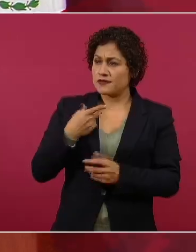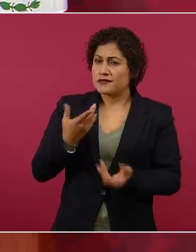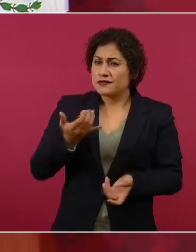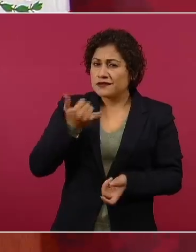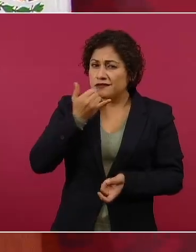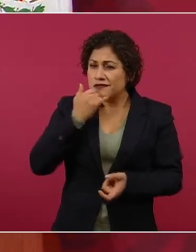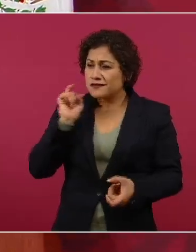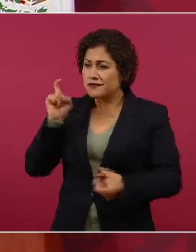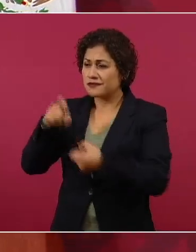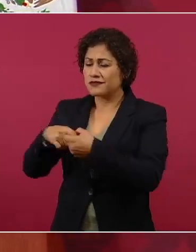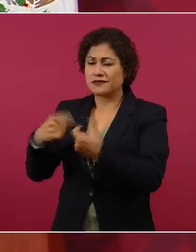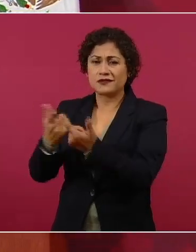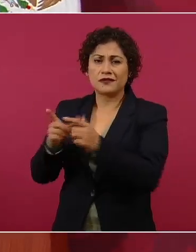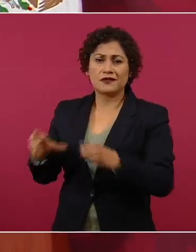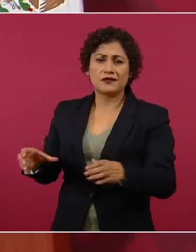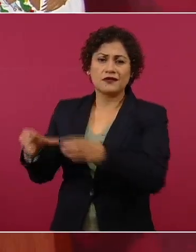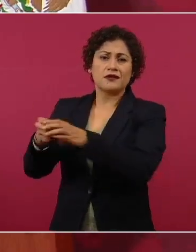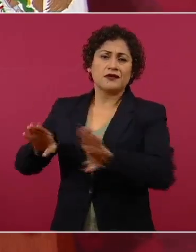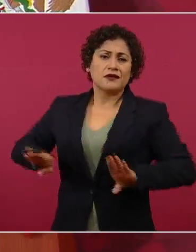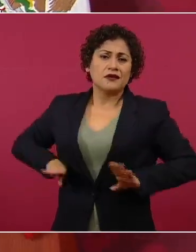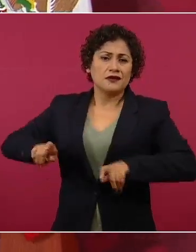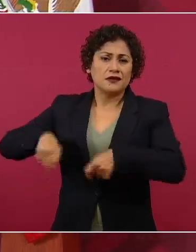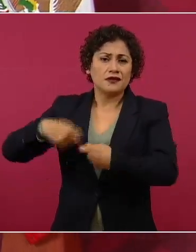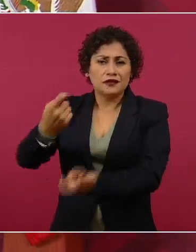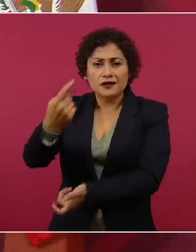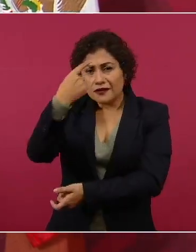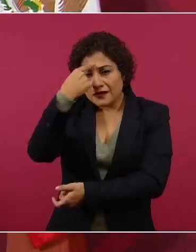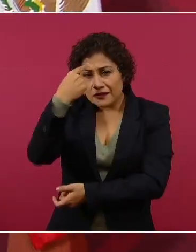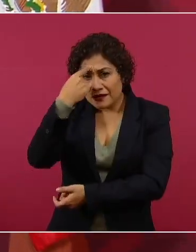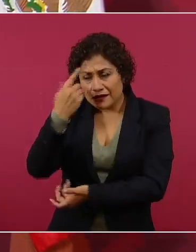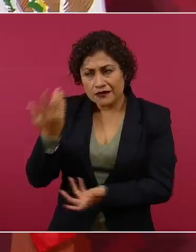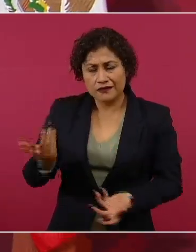conservadurismo, lo que es, pero engañan